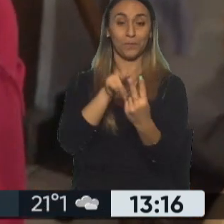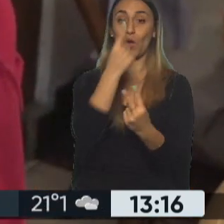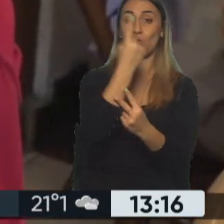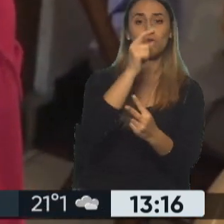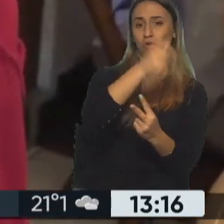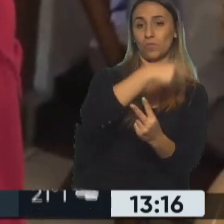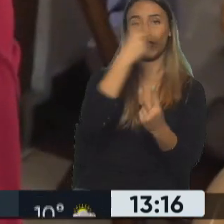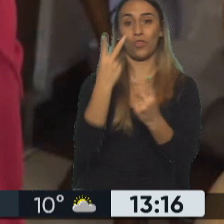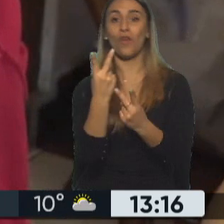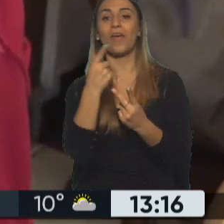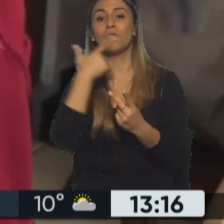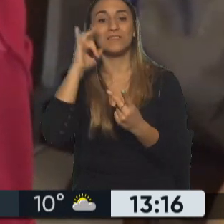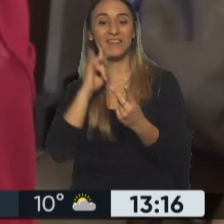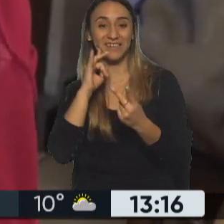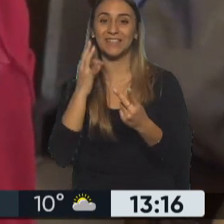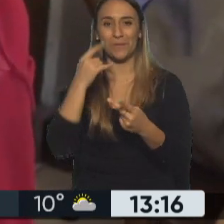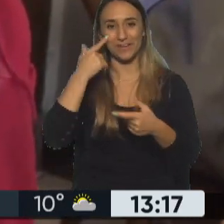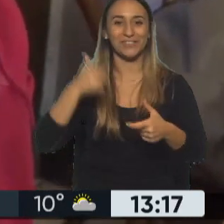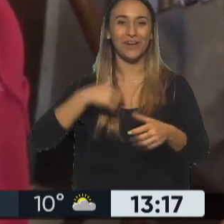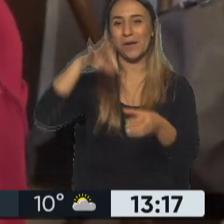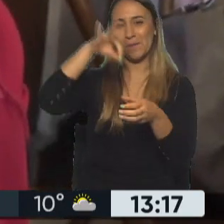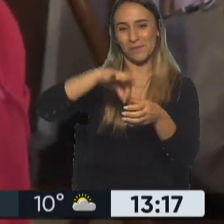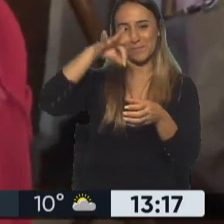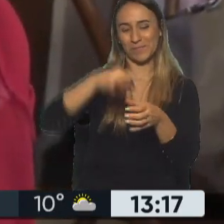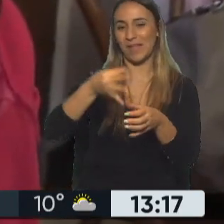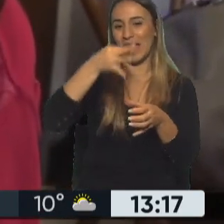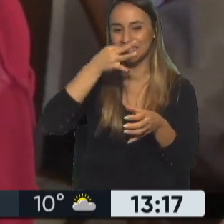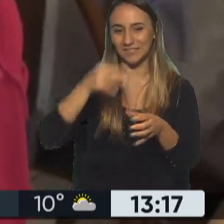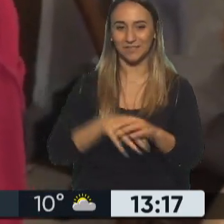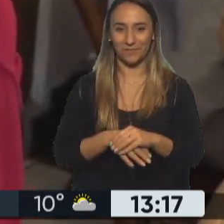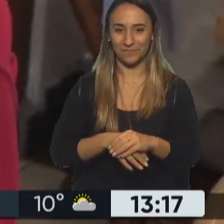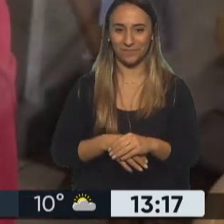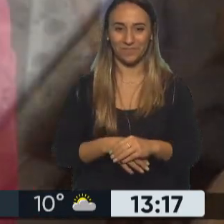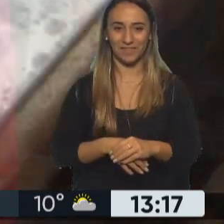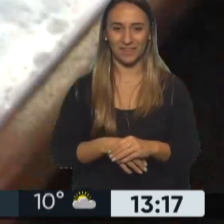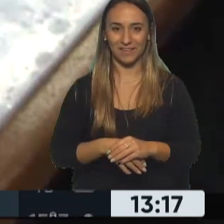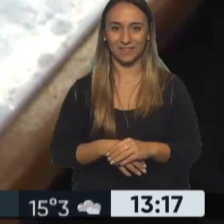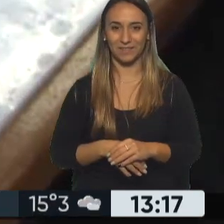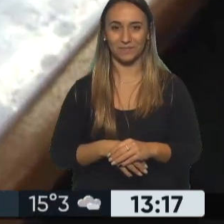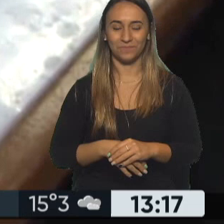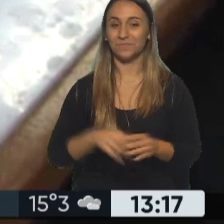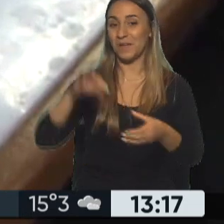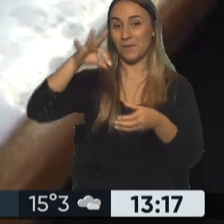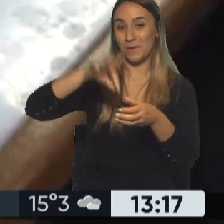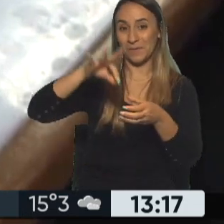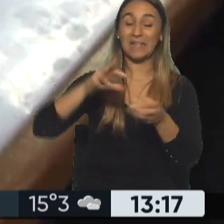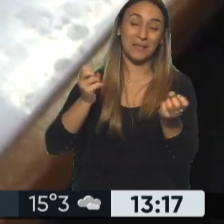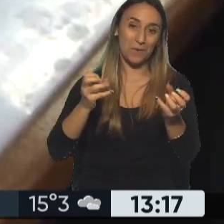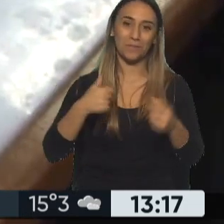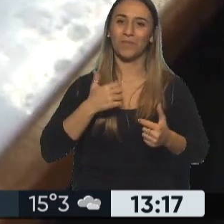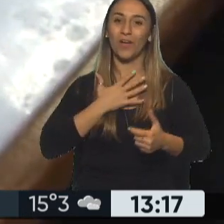de dulce de leche Así que hice el Dif el submarino es el submarino así que bueno estoy re